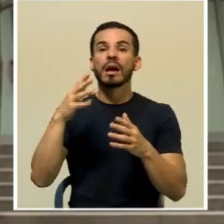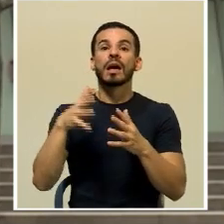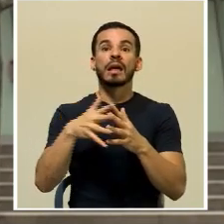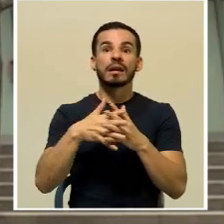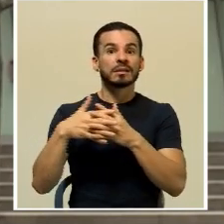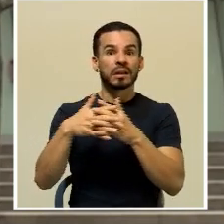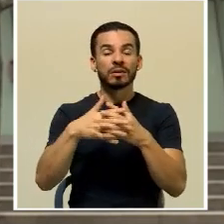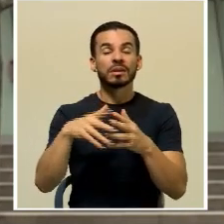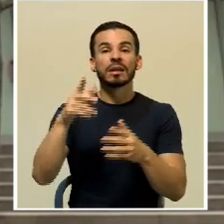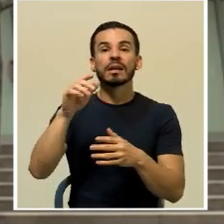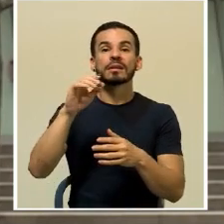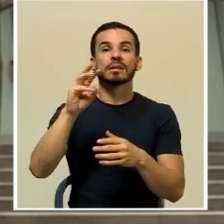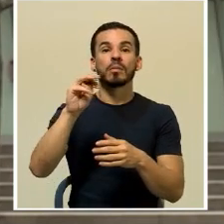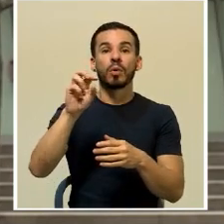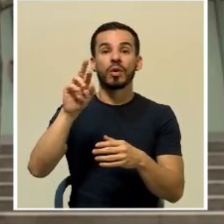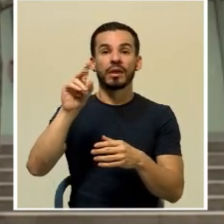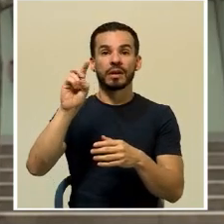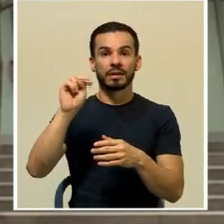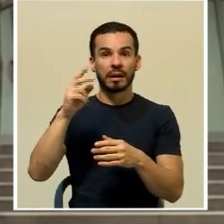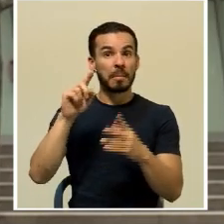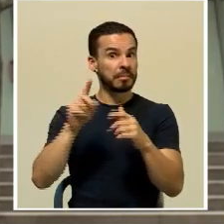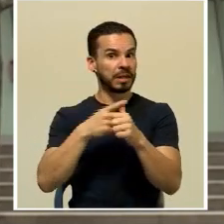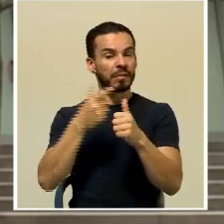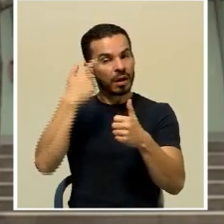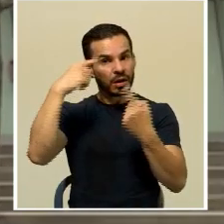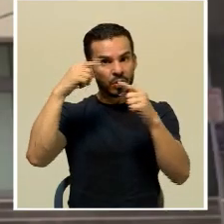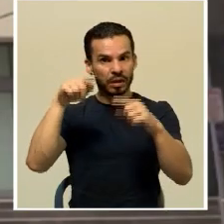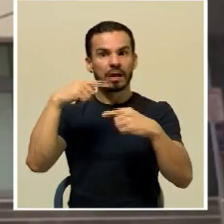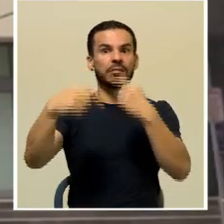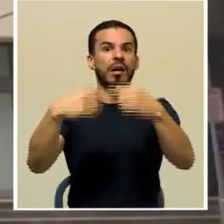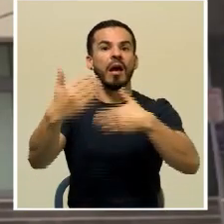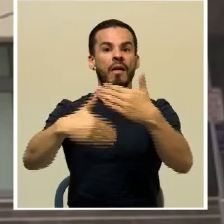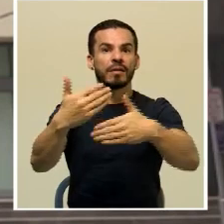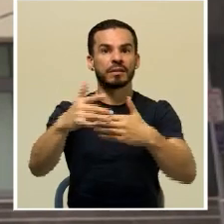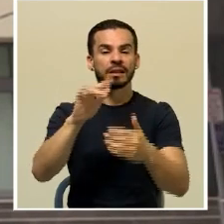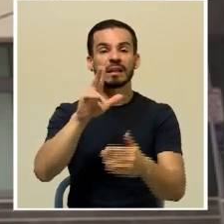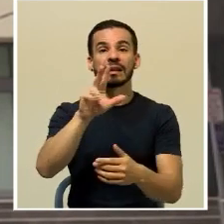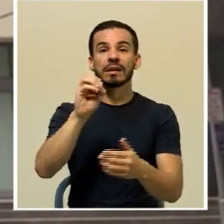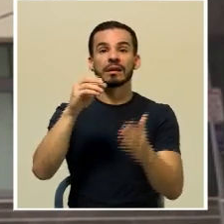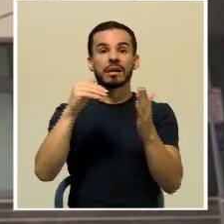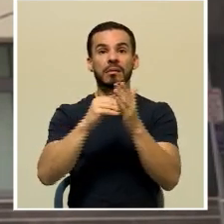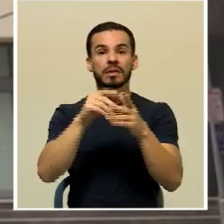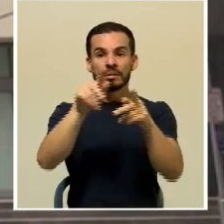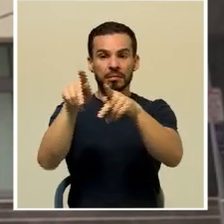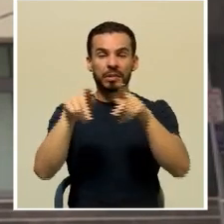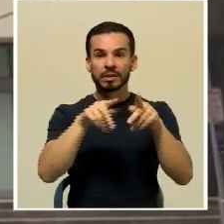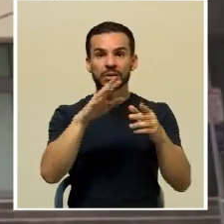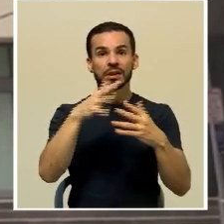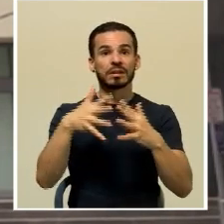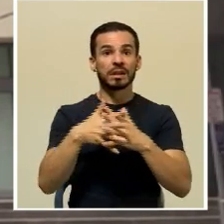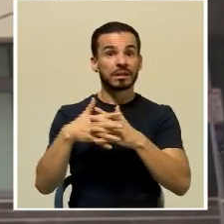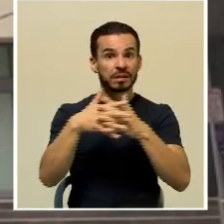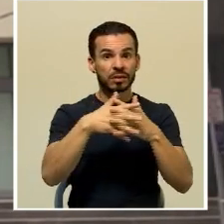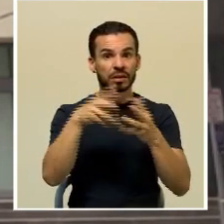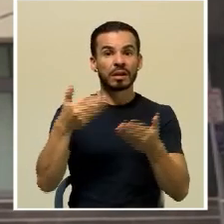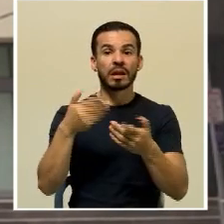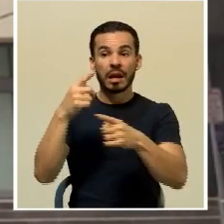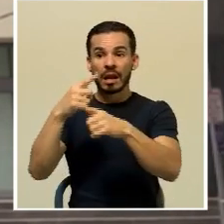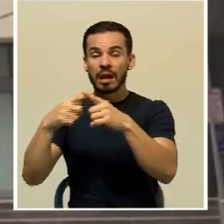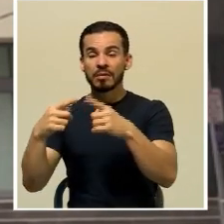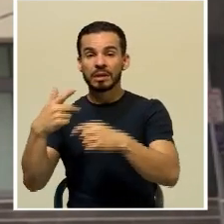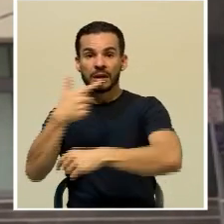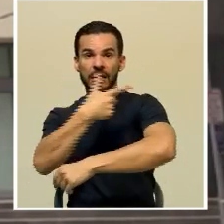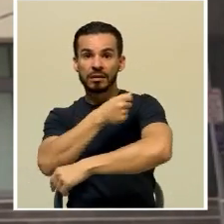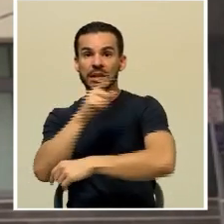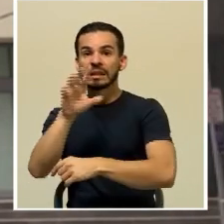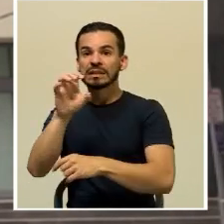Moderna, primer laboratorio en alcanzar esta etapa. El ensayo se hará con 30.000 participantes en Estados Unidos. La mitad recibirá la vacuna en dosis